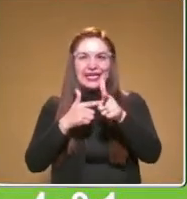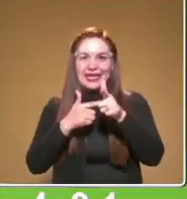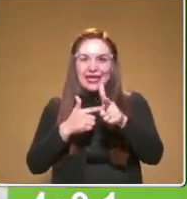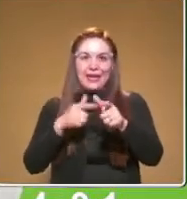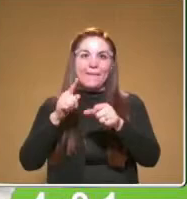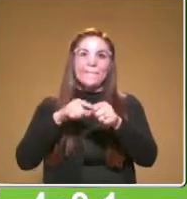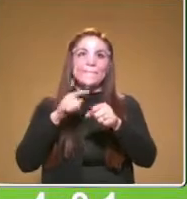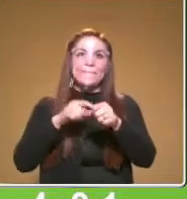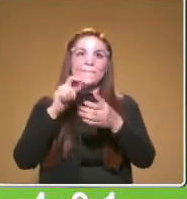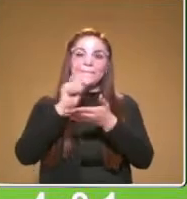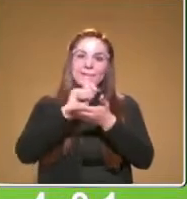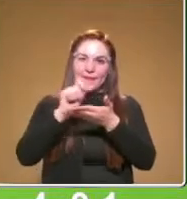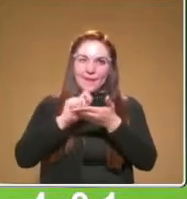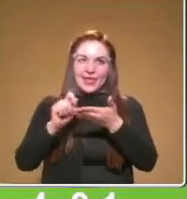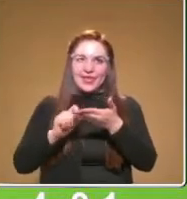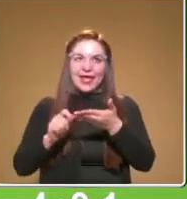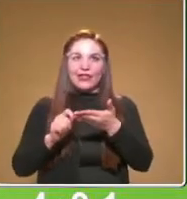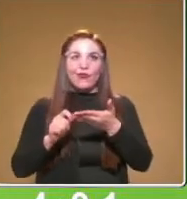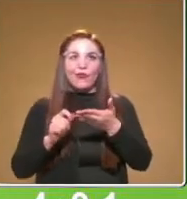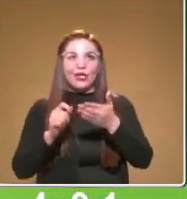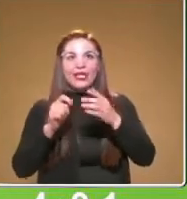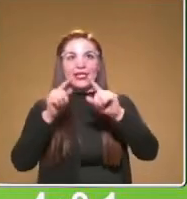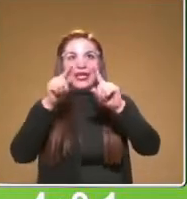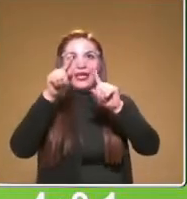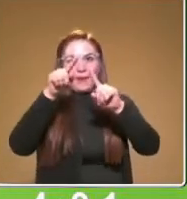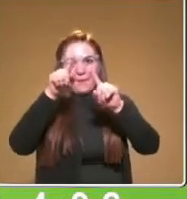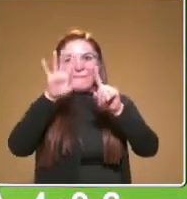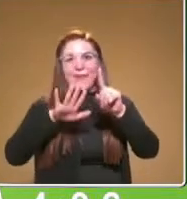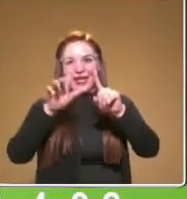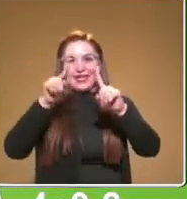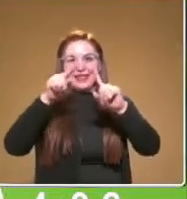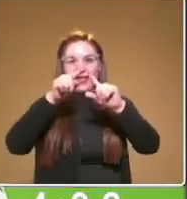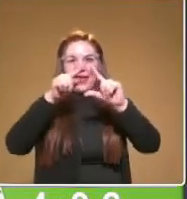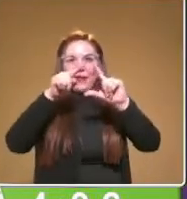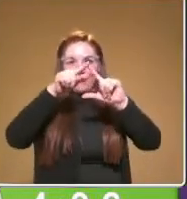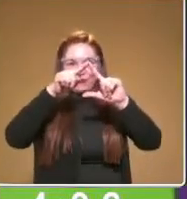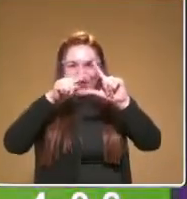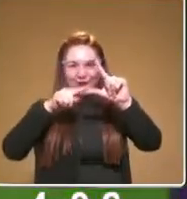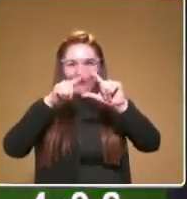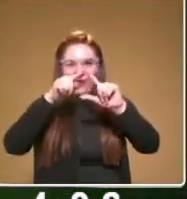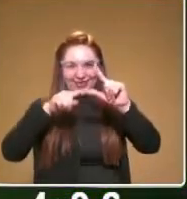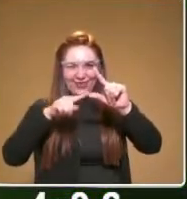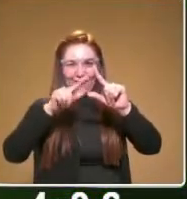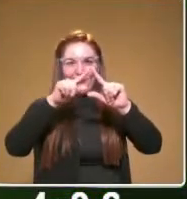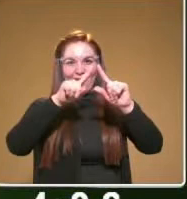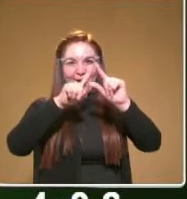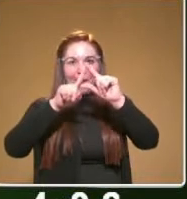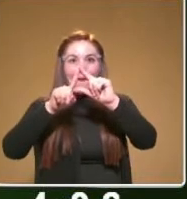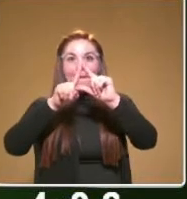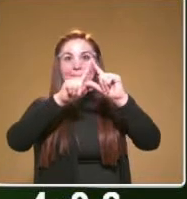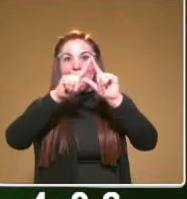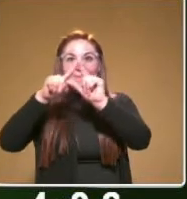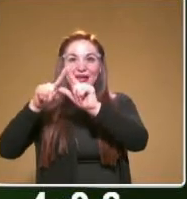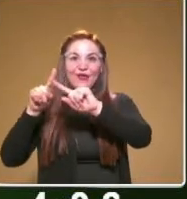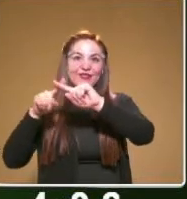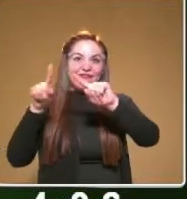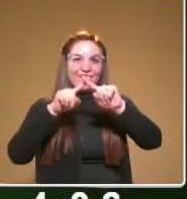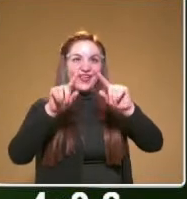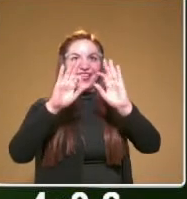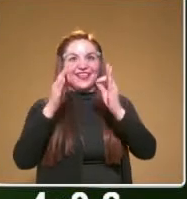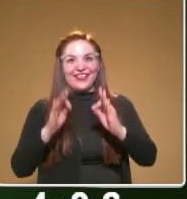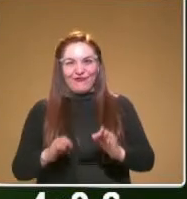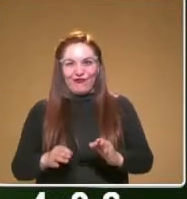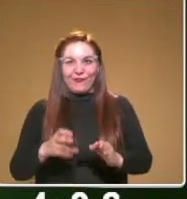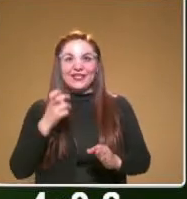aquí está dividida, tiene la misma dimensión, pero tiene diferente figura, ¿ok? Entonces, pues esa es una de las